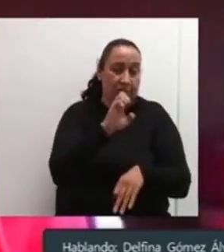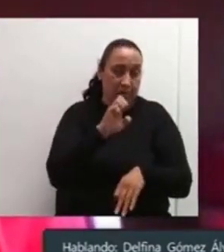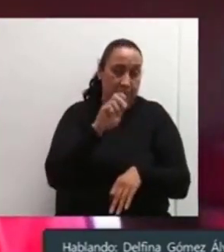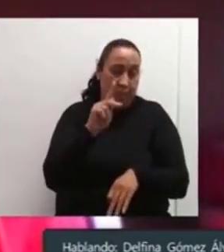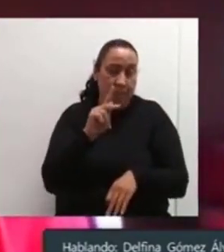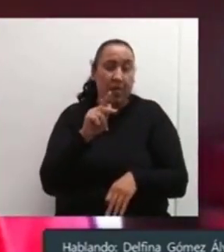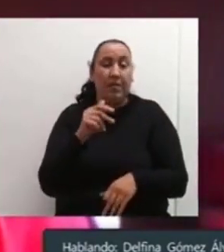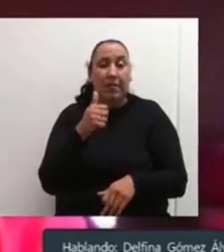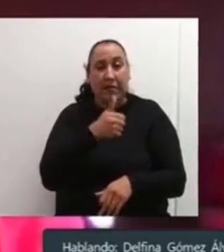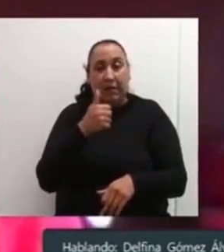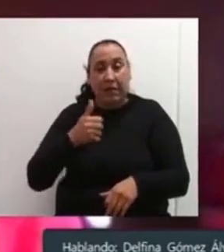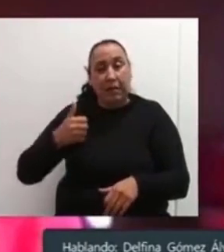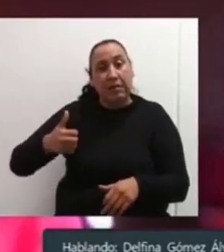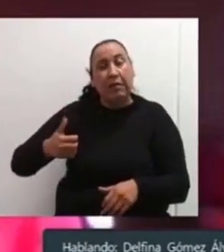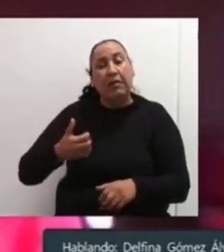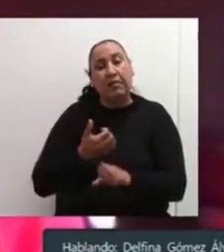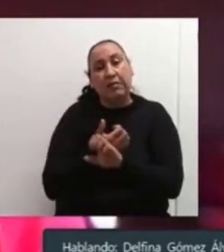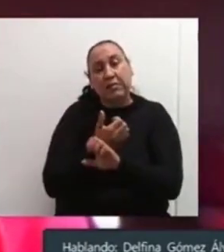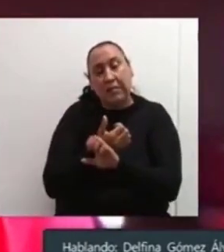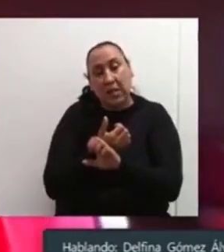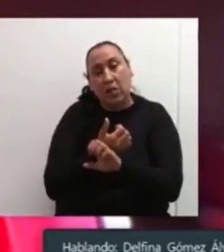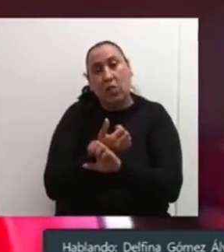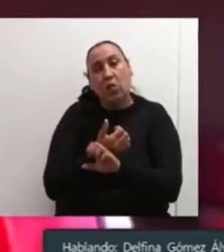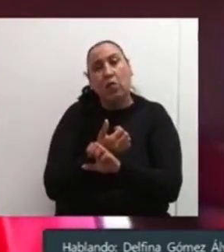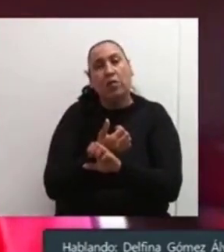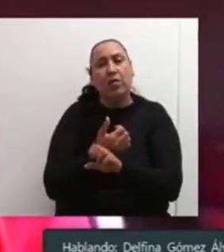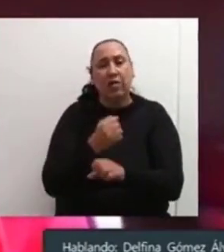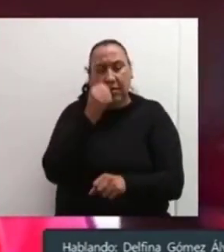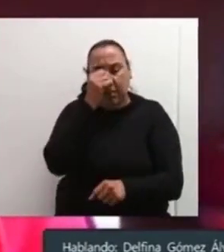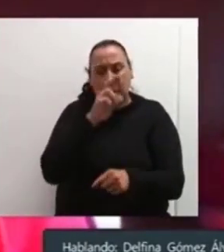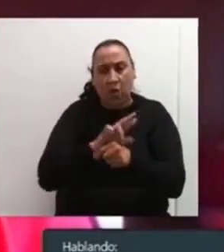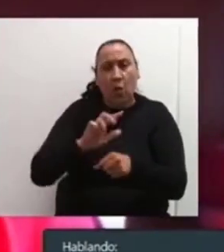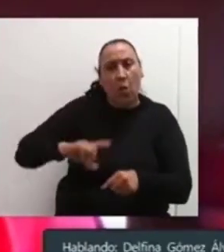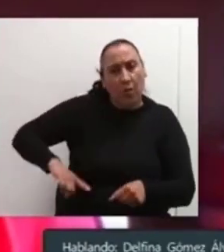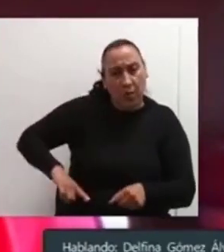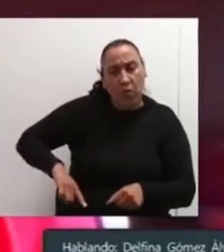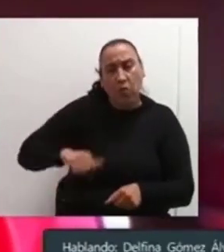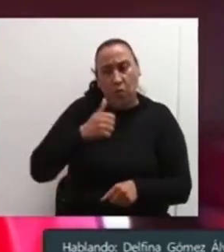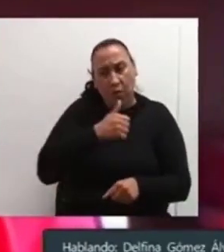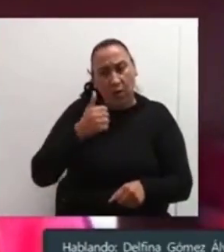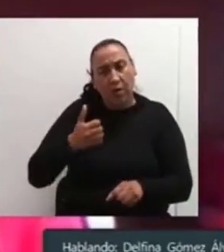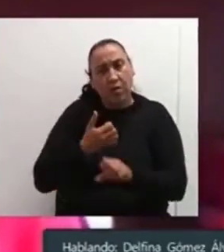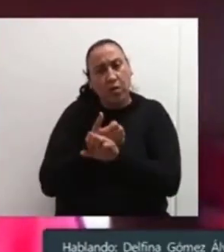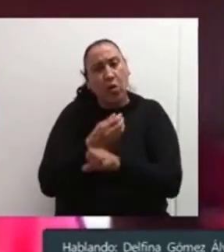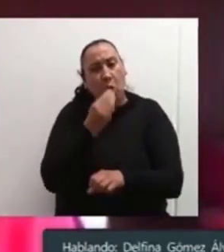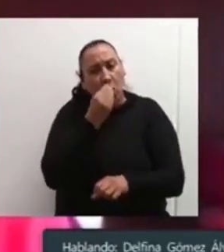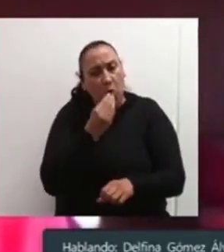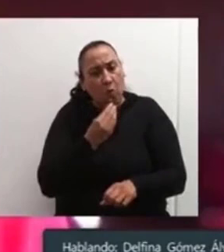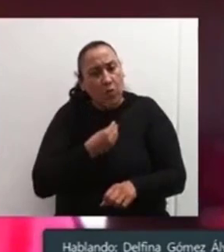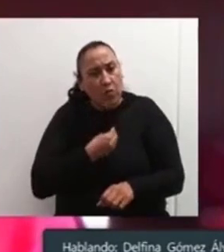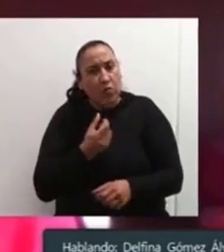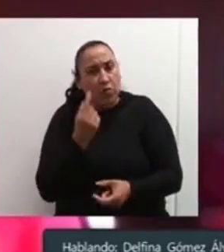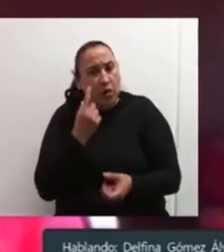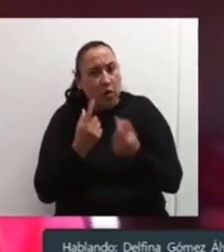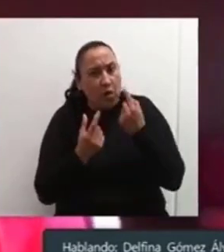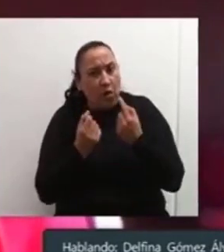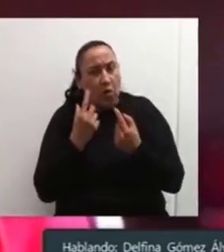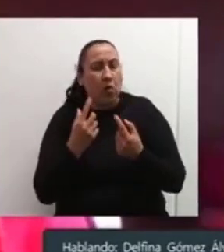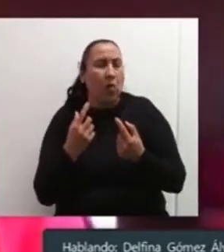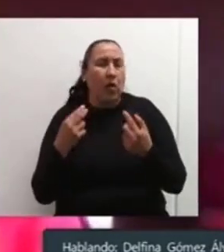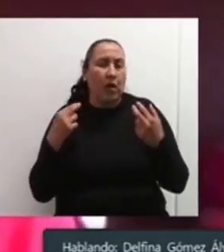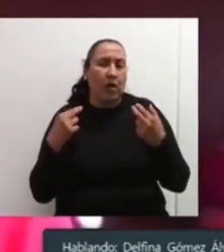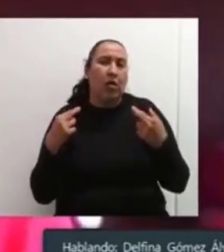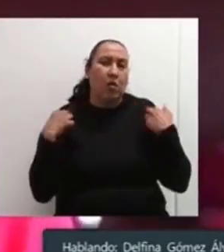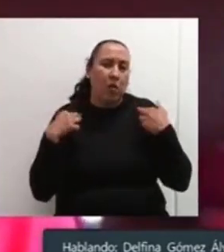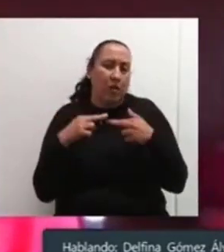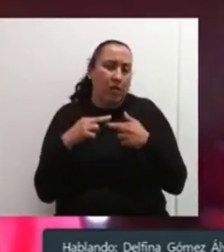cada estado veo que hay ese compromiso que hay ese profesionalismo pero sobre todo algo que nos caracteriza a los maestros que es el amor